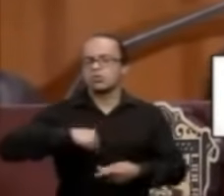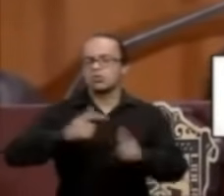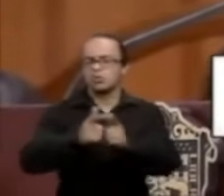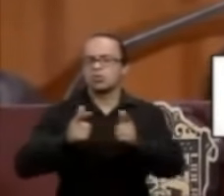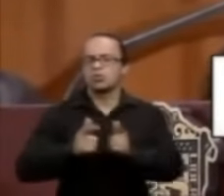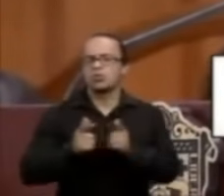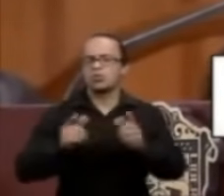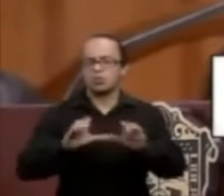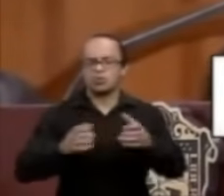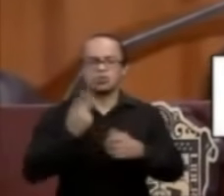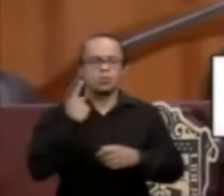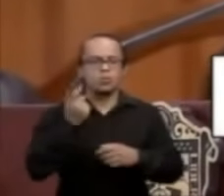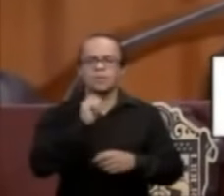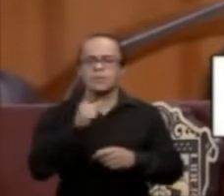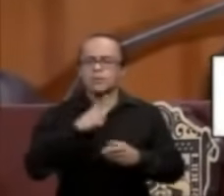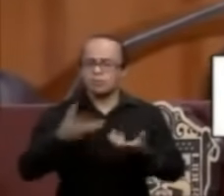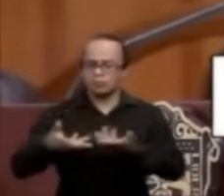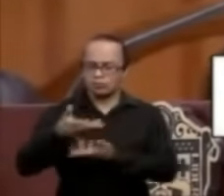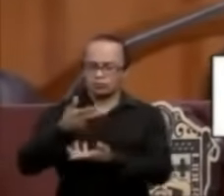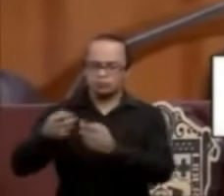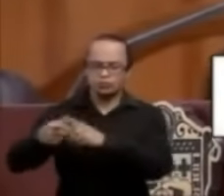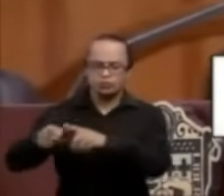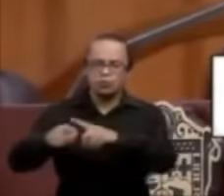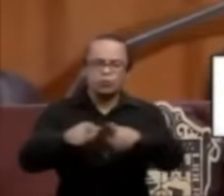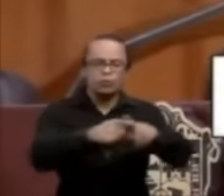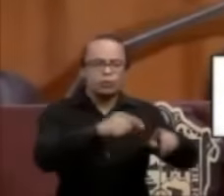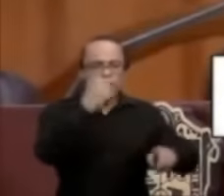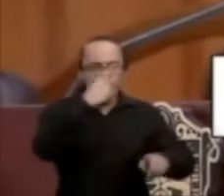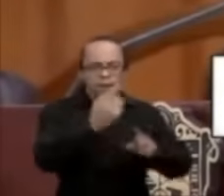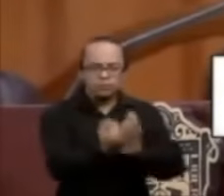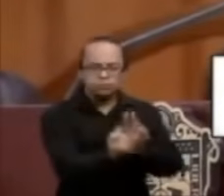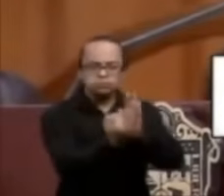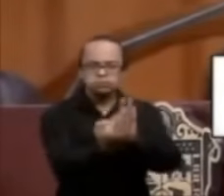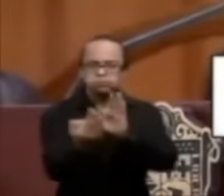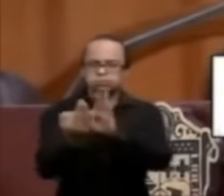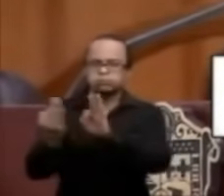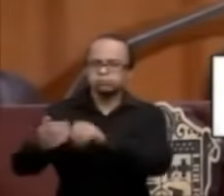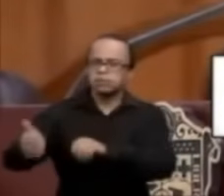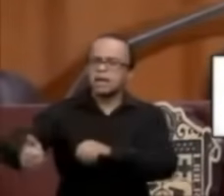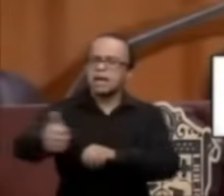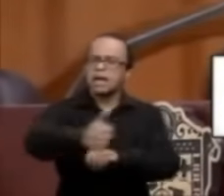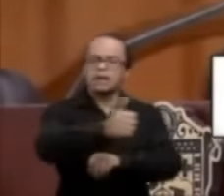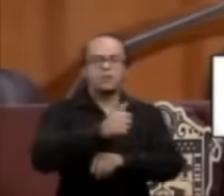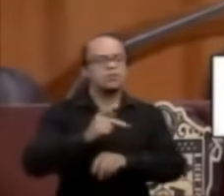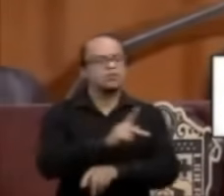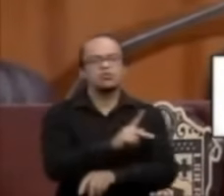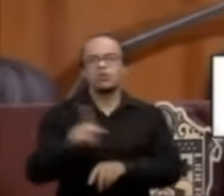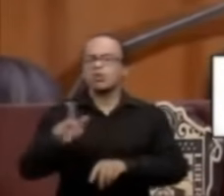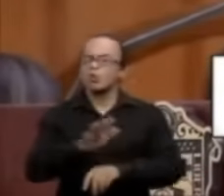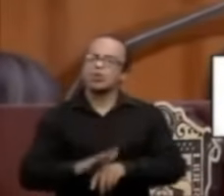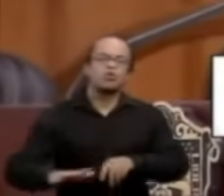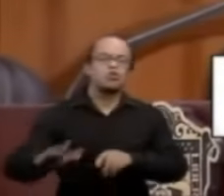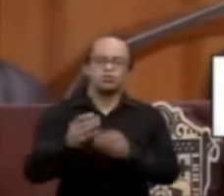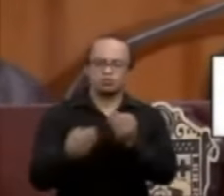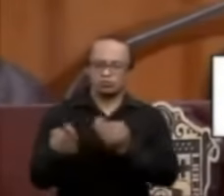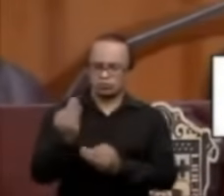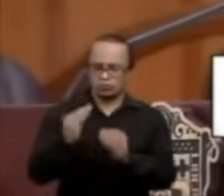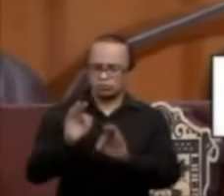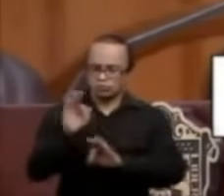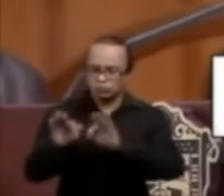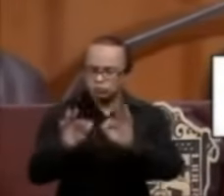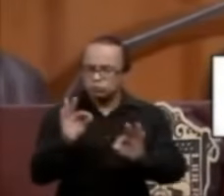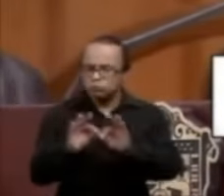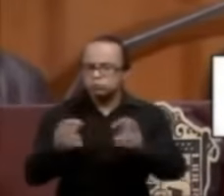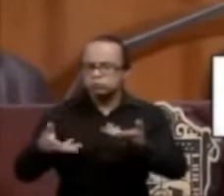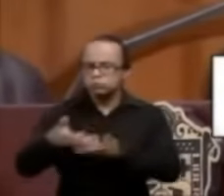delegaciones federales, escuchando y atendiendo personalmente a la ciudadanía. La primera audiencia se